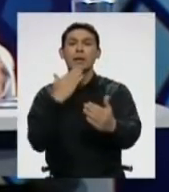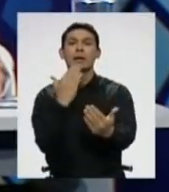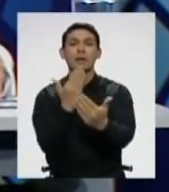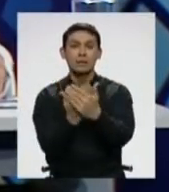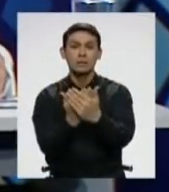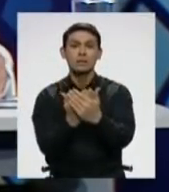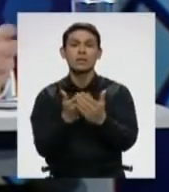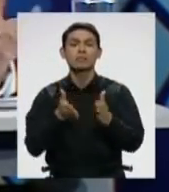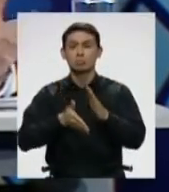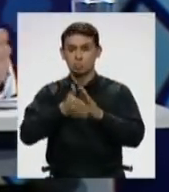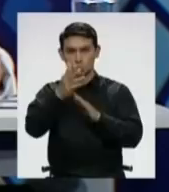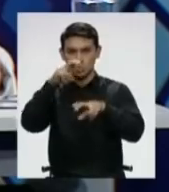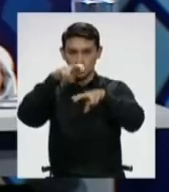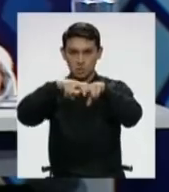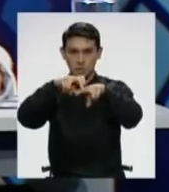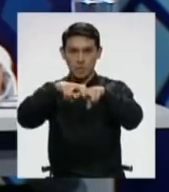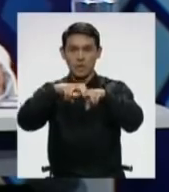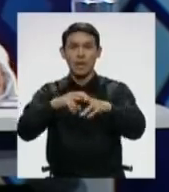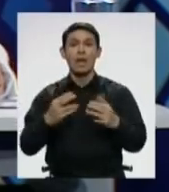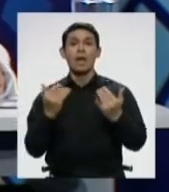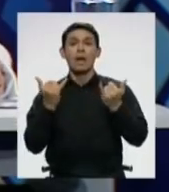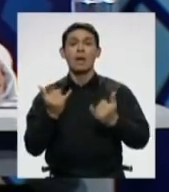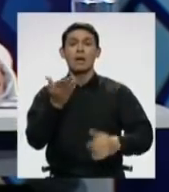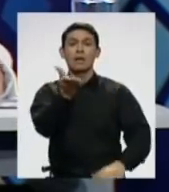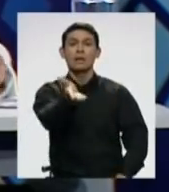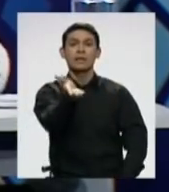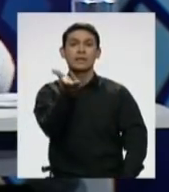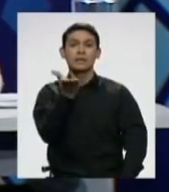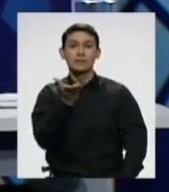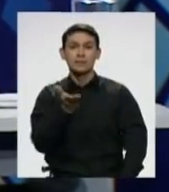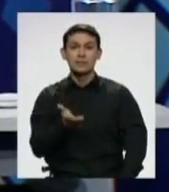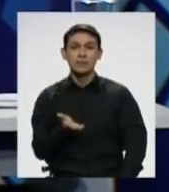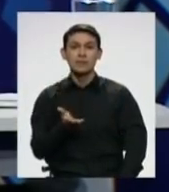agradecemos. Vuelva a su lugar y la invitamos a